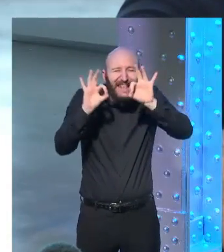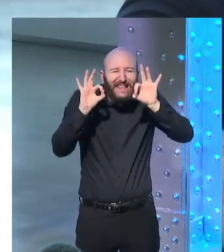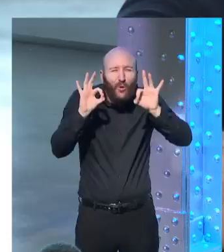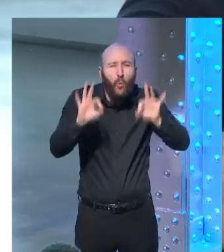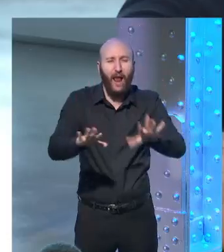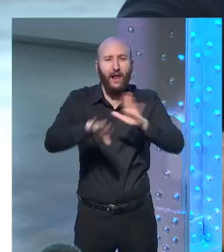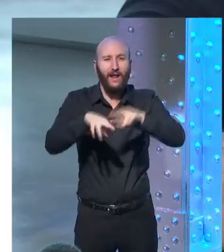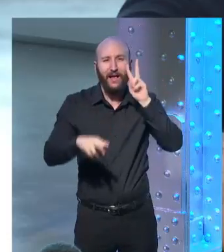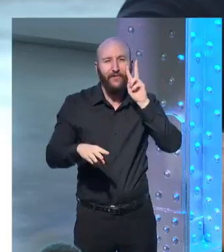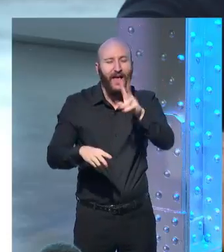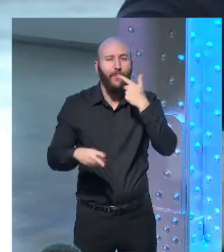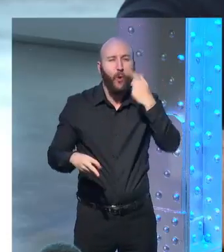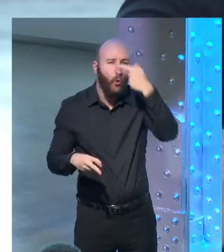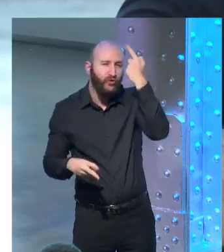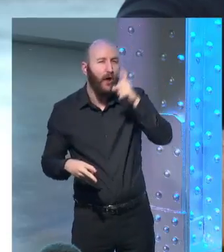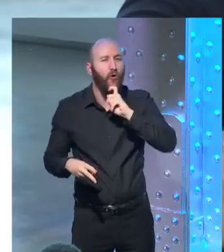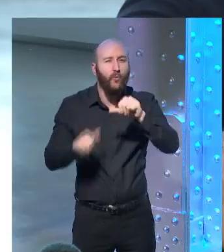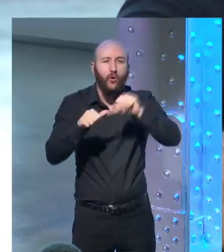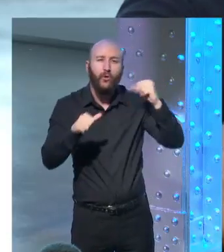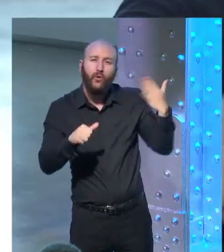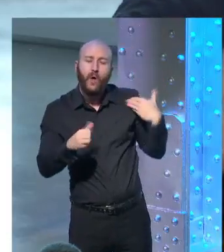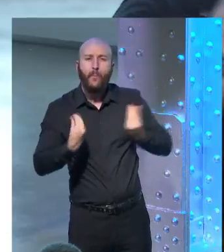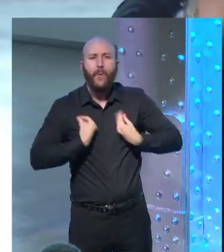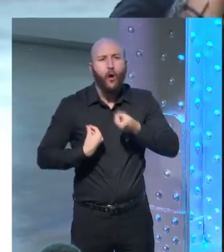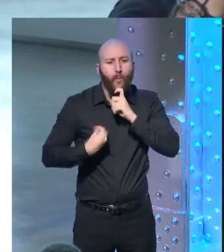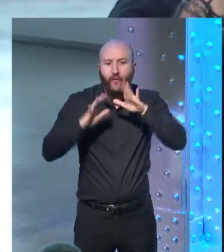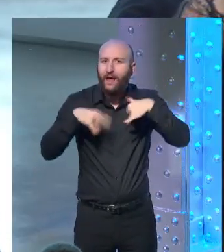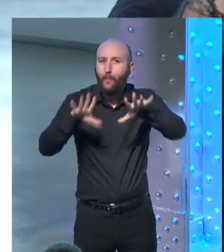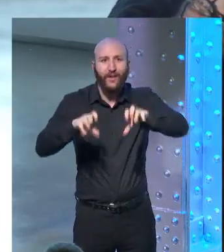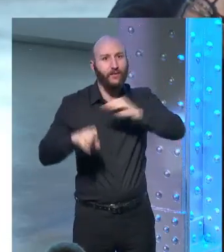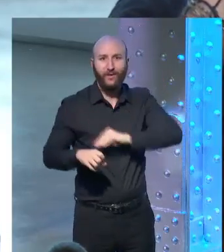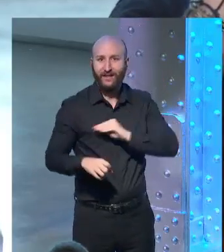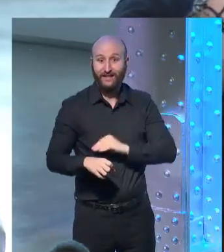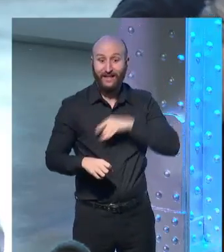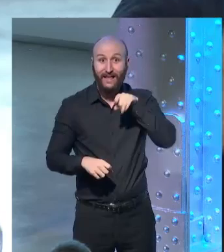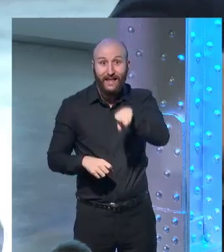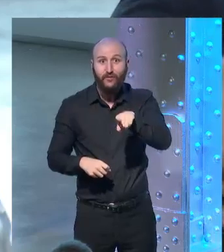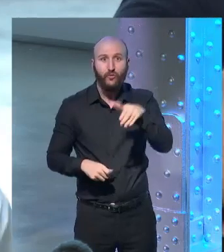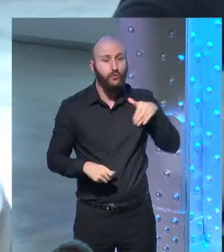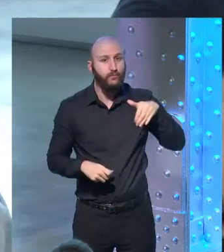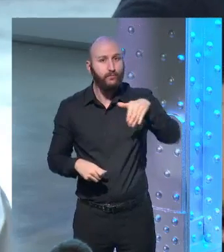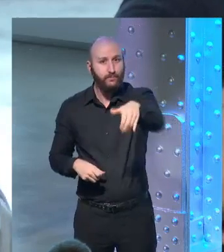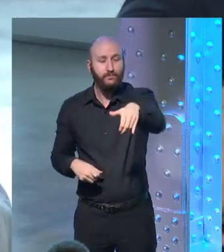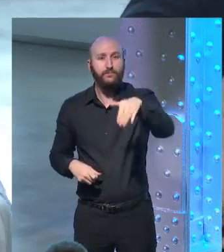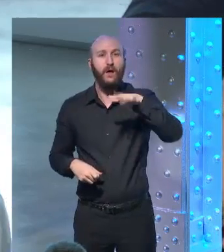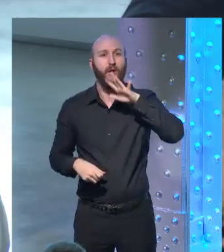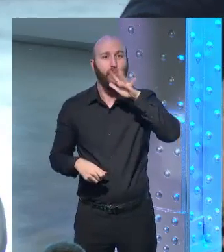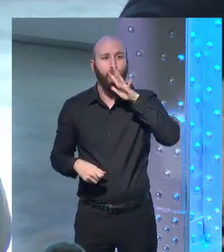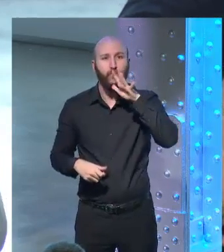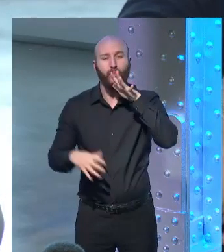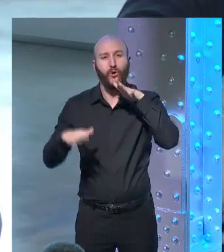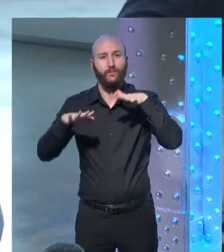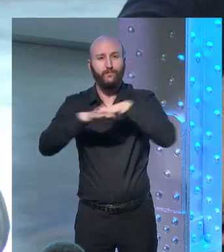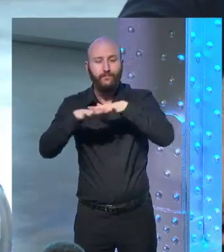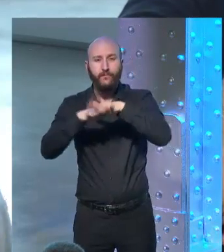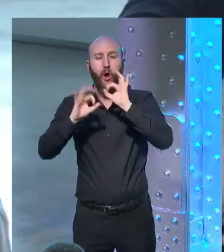cómo se relacionaban, cómo vivían, y vas a poder aprender un montón. Esto lo unimos a un futuro con la integración de realidad aumentada o